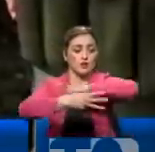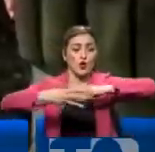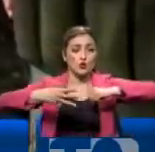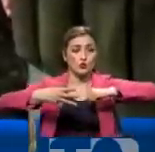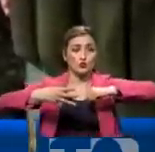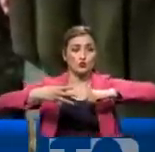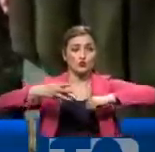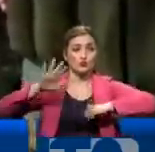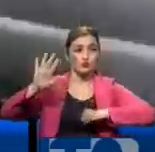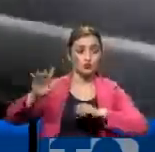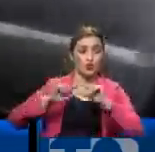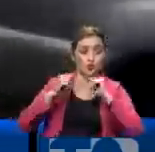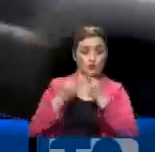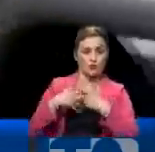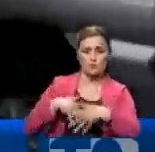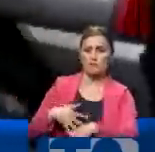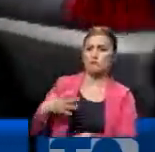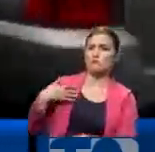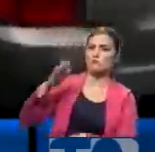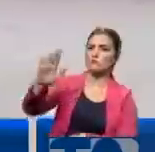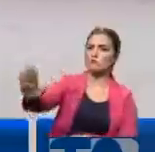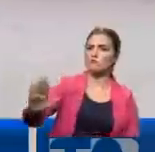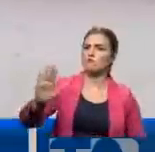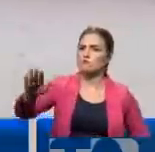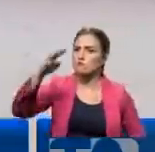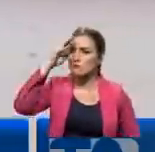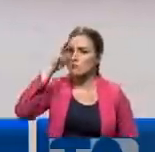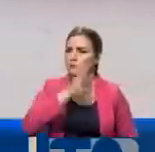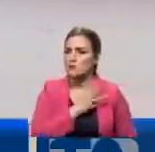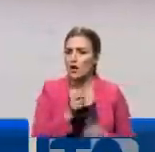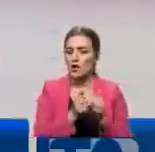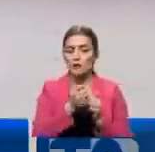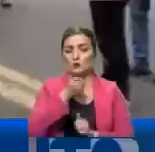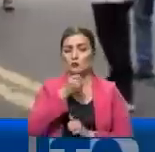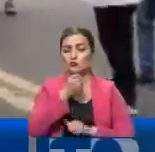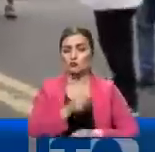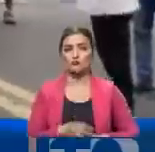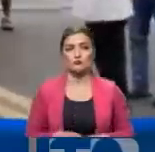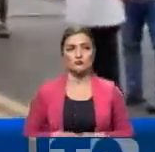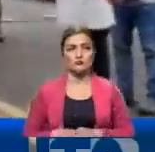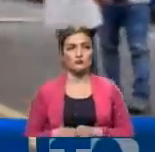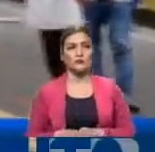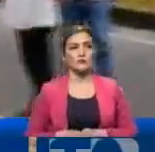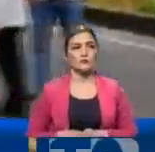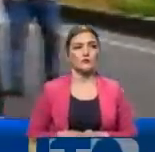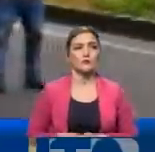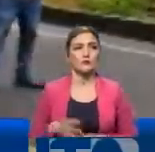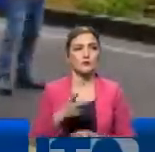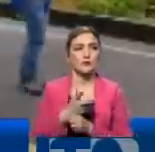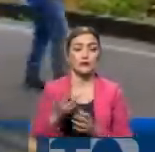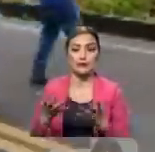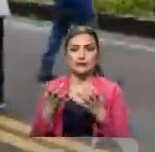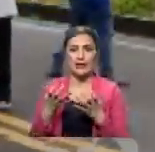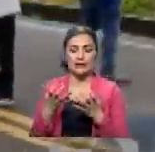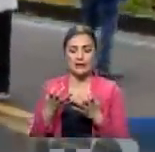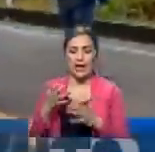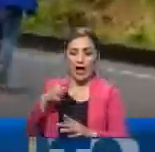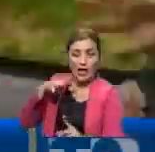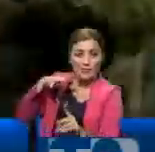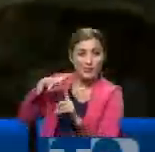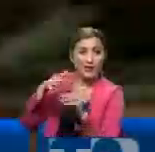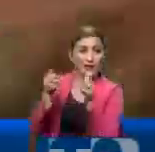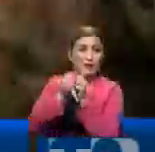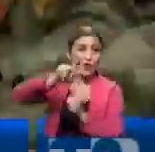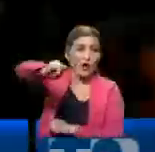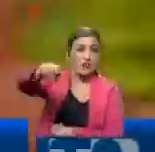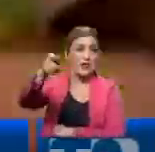hubo amenazas por parte de los manifestantes, a los militares y a nuestro equipo periodístico. En la cobertura, los manifestantes intentaron agredir con lanzas al equipo